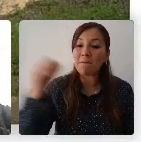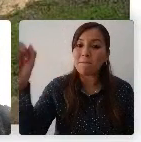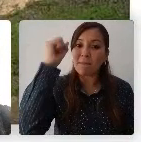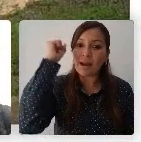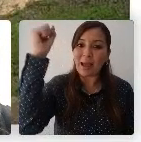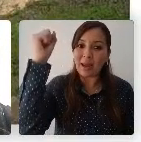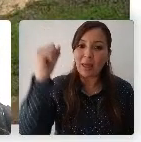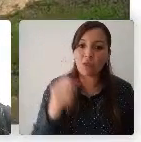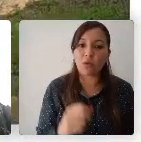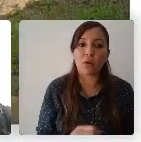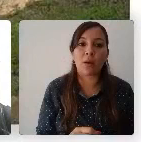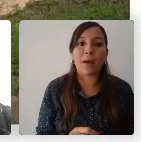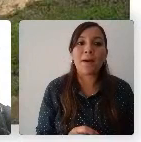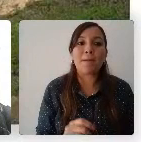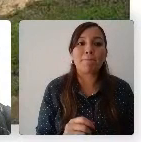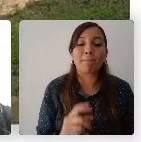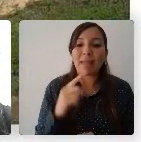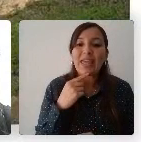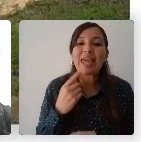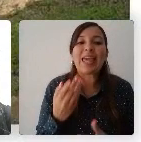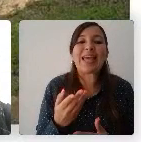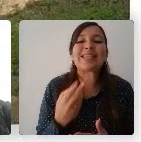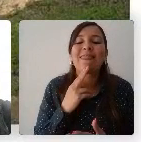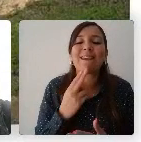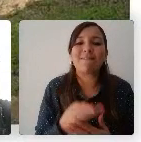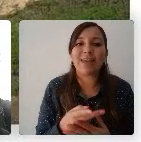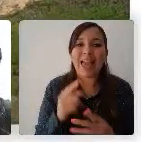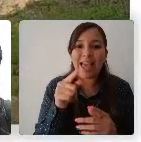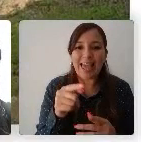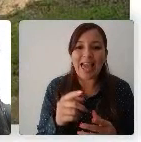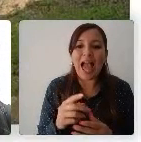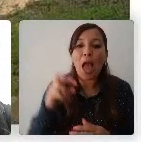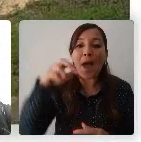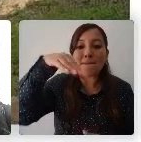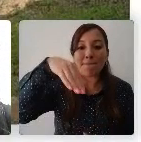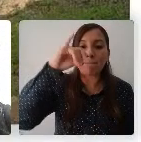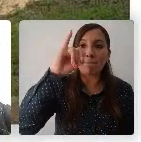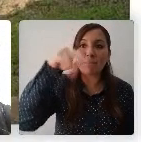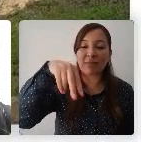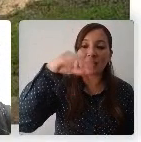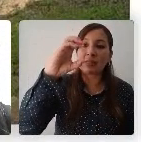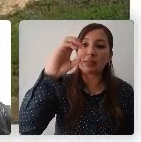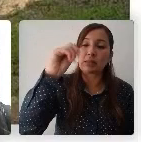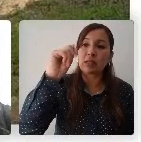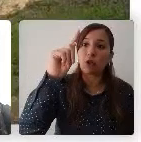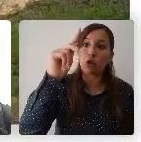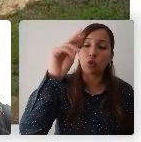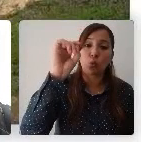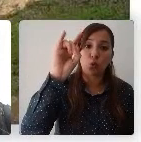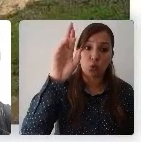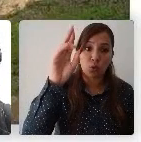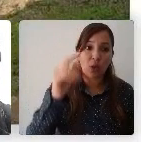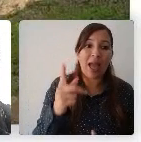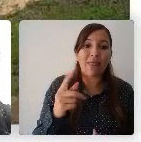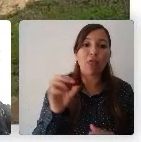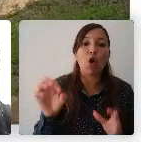cada uno de sus lodges y sus emprendimientos, el equipamiento de cada uno de sus